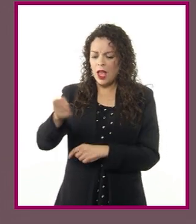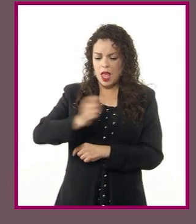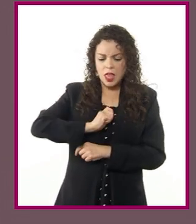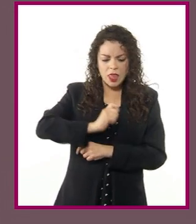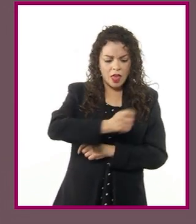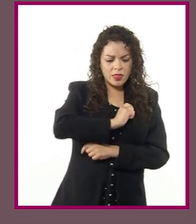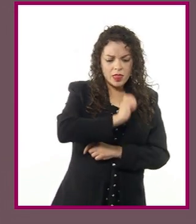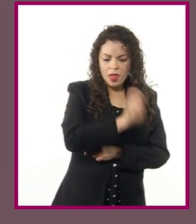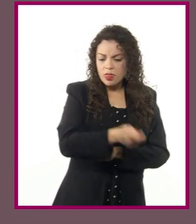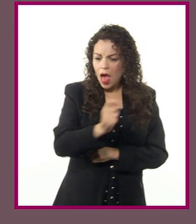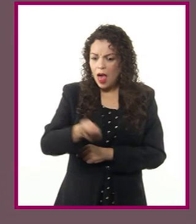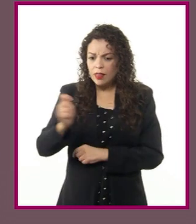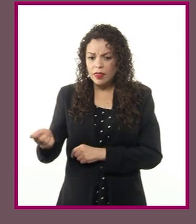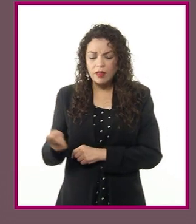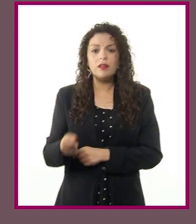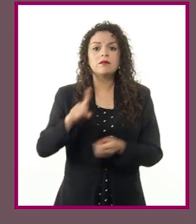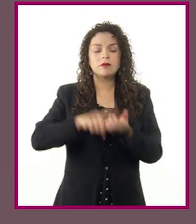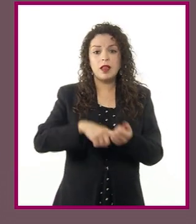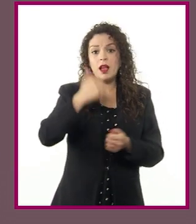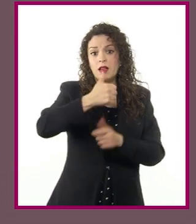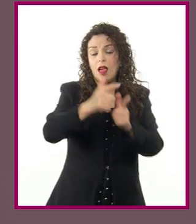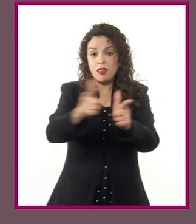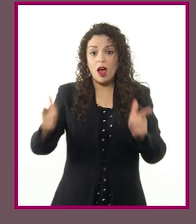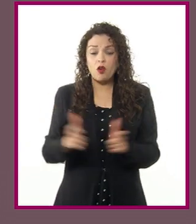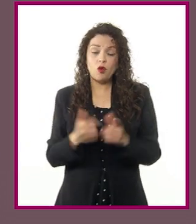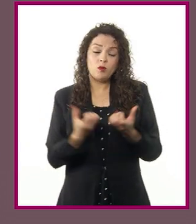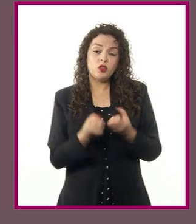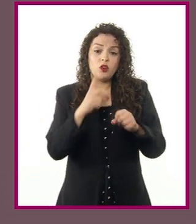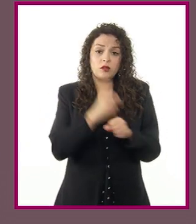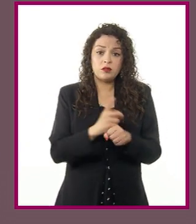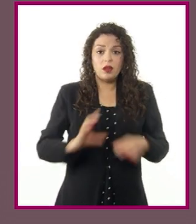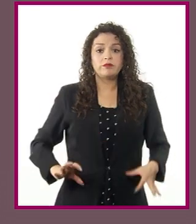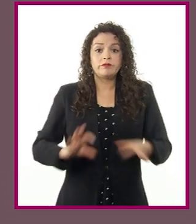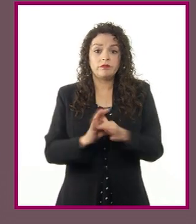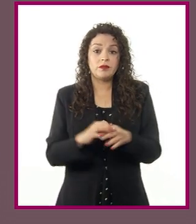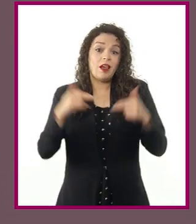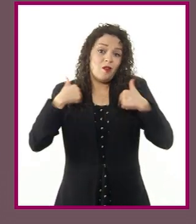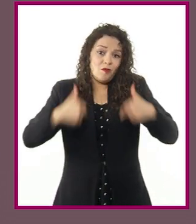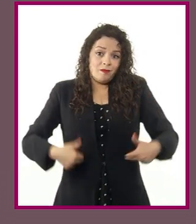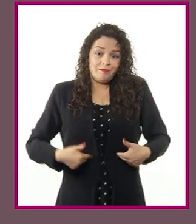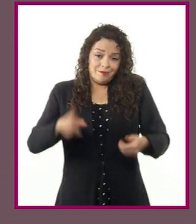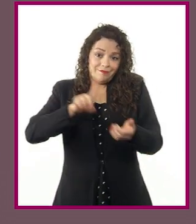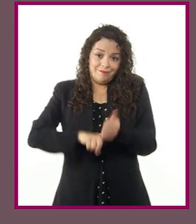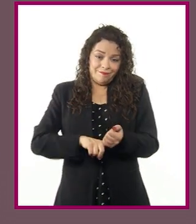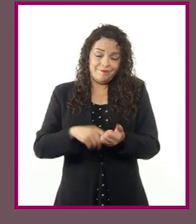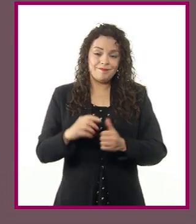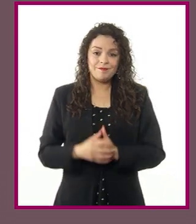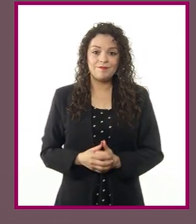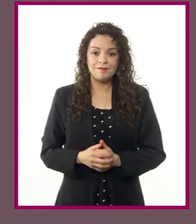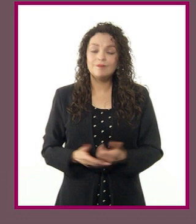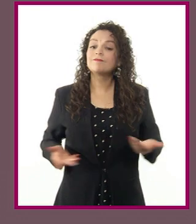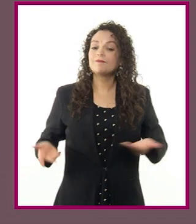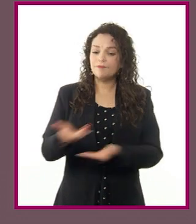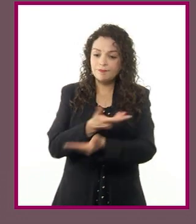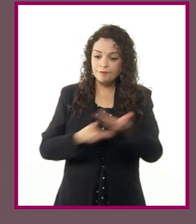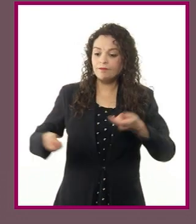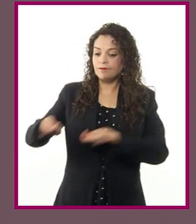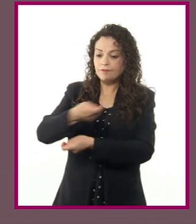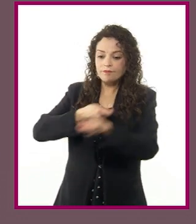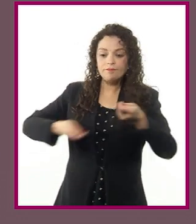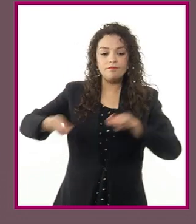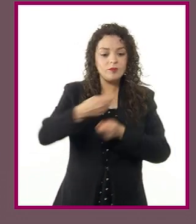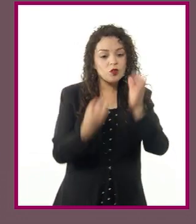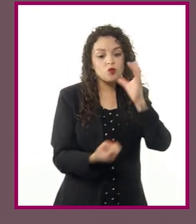que caracterizan a los grupos y las sociedades que componen la humanidad. Fuente de intercambios y de innovación y